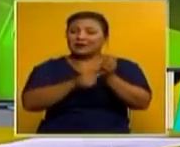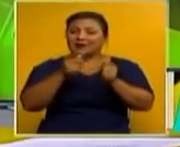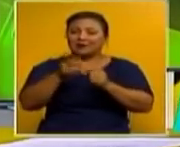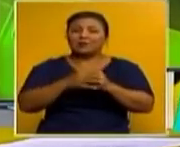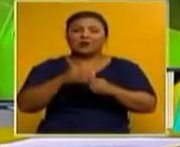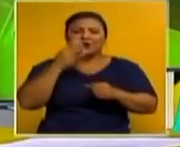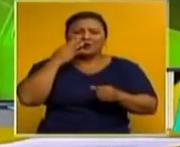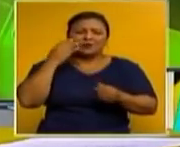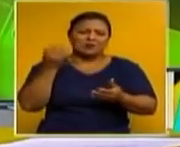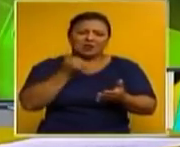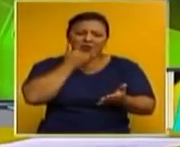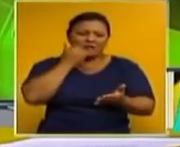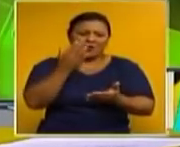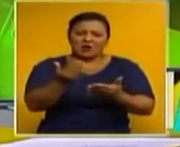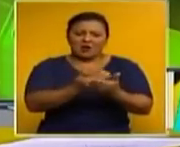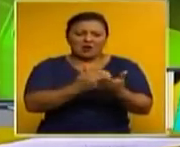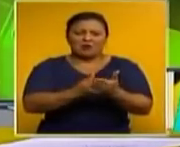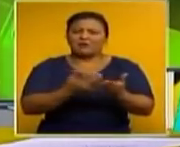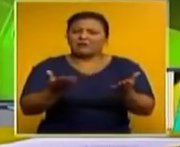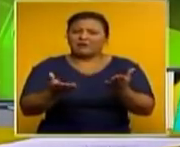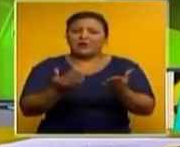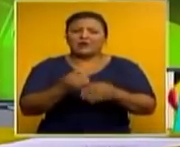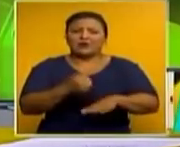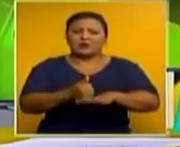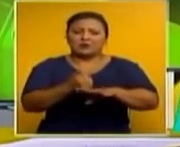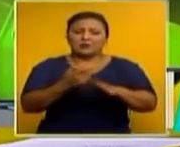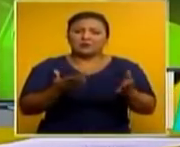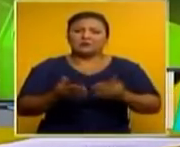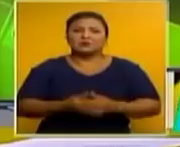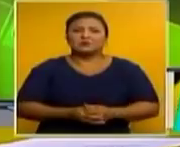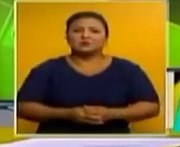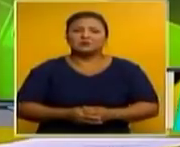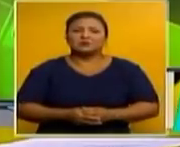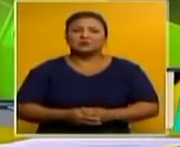Habrían inconsistencias que estarían bajo la mira de las autoridades.